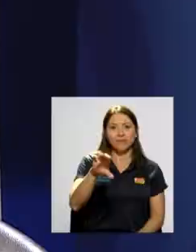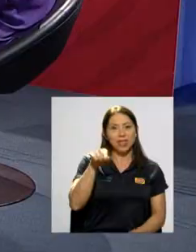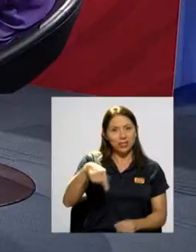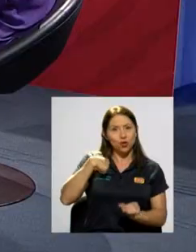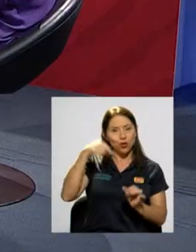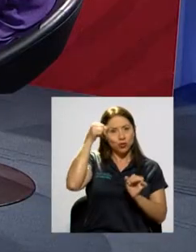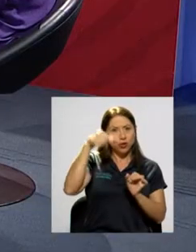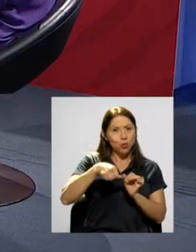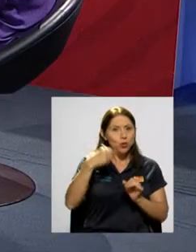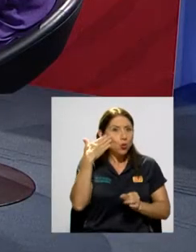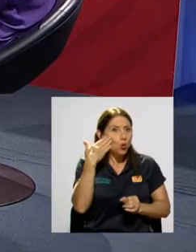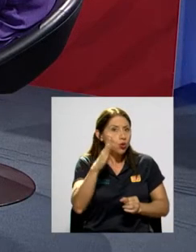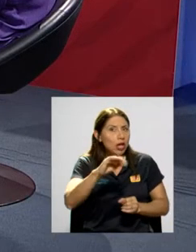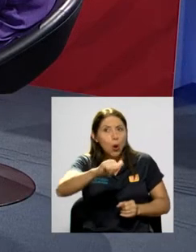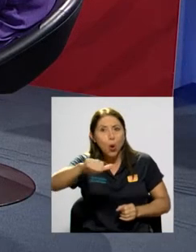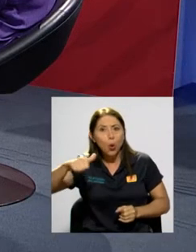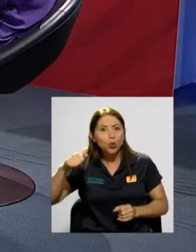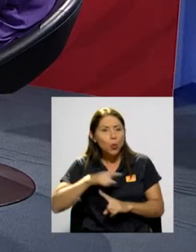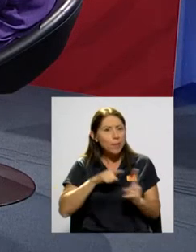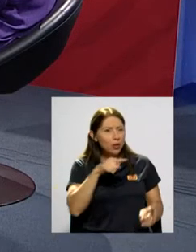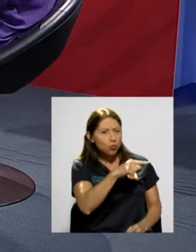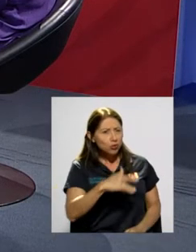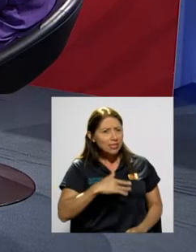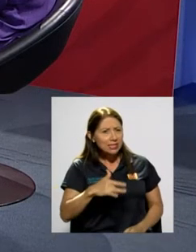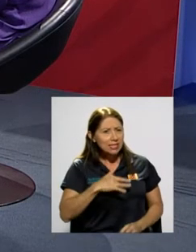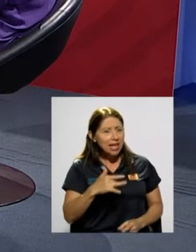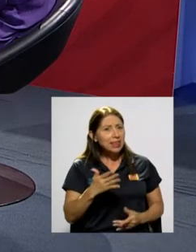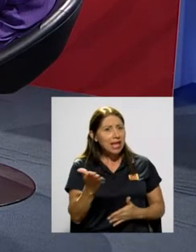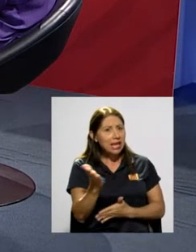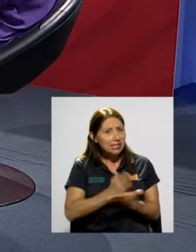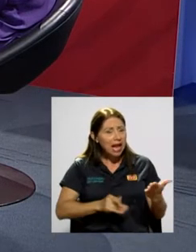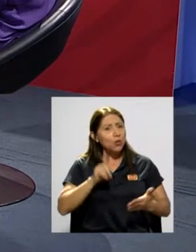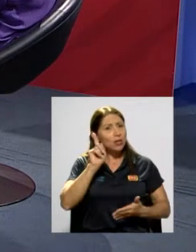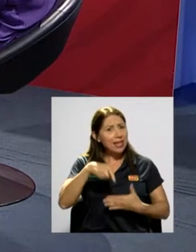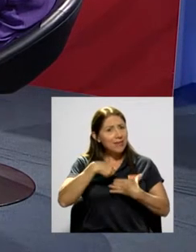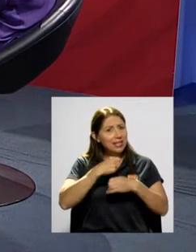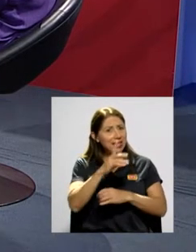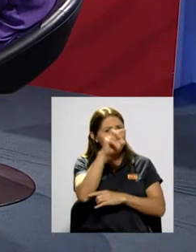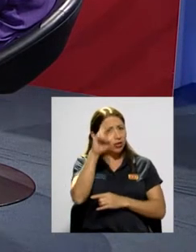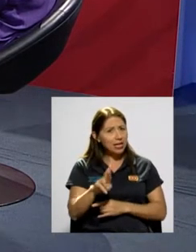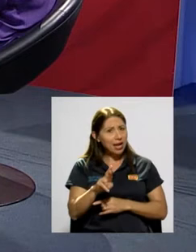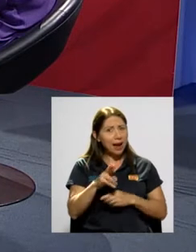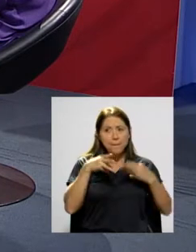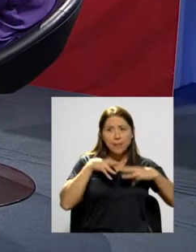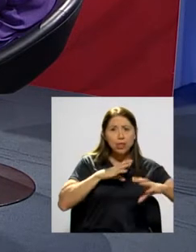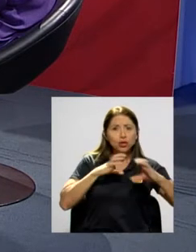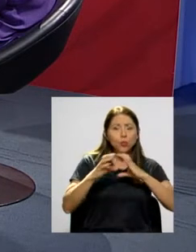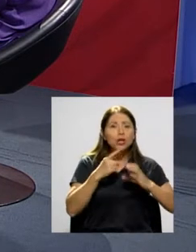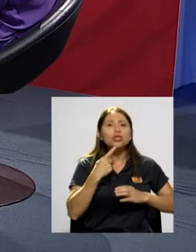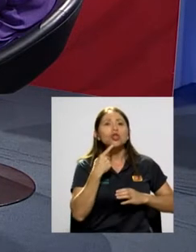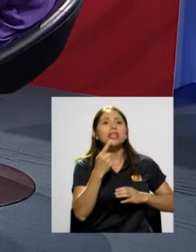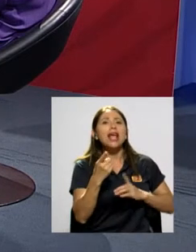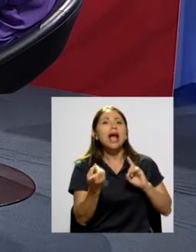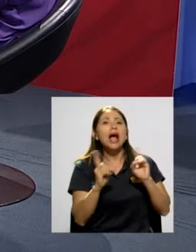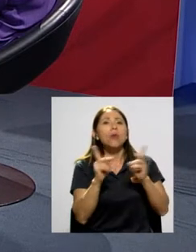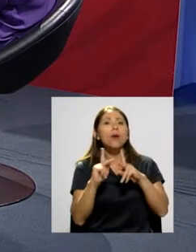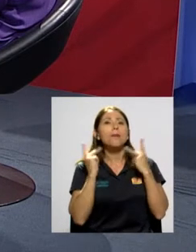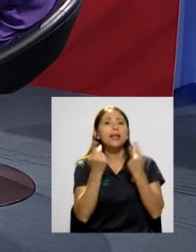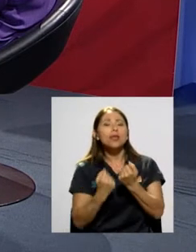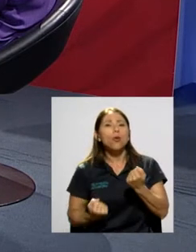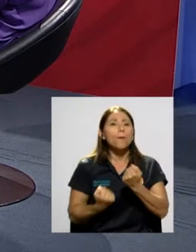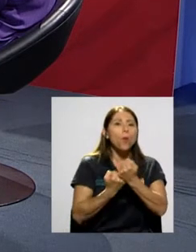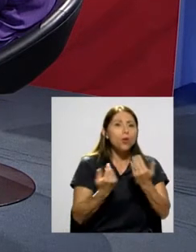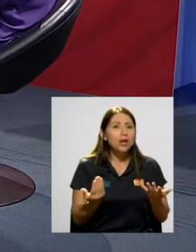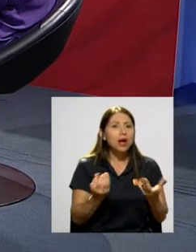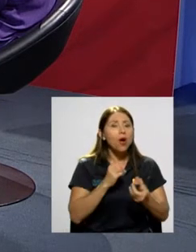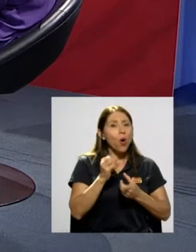otro más. Pero ¿siente usted que es algo que ya se debería hacer en Costa Rica, o somos muy pequeños como para pensar en que los